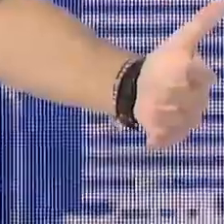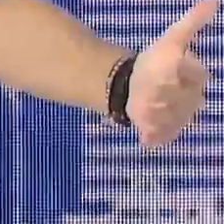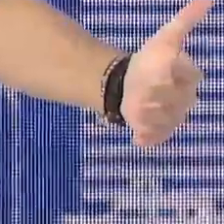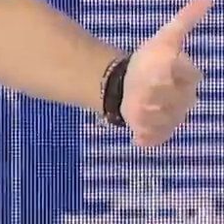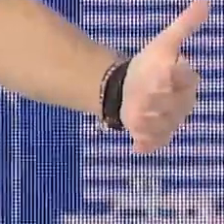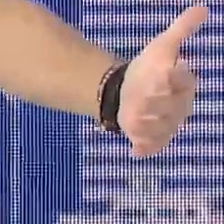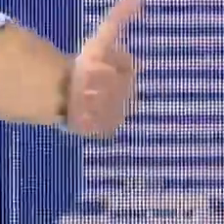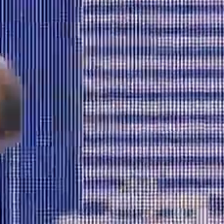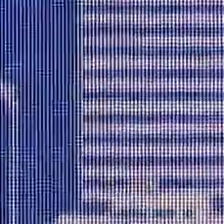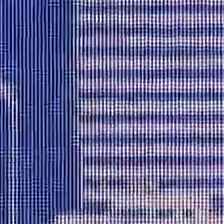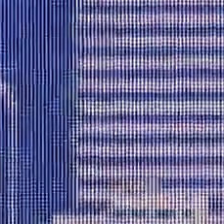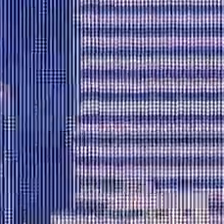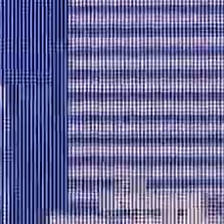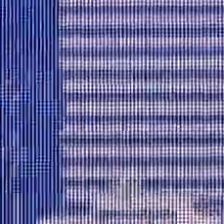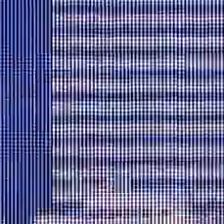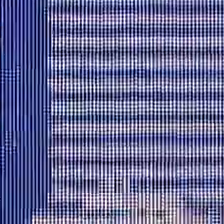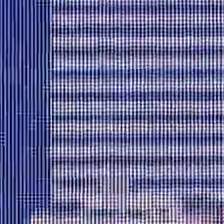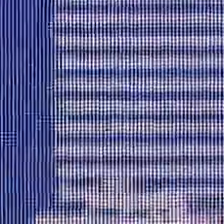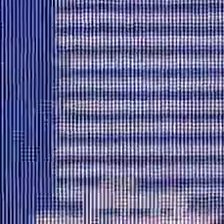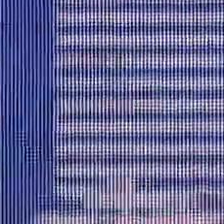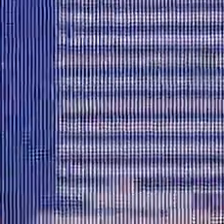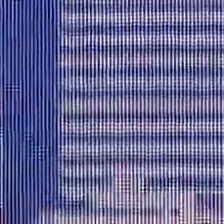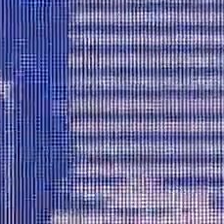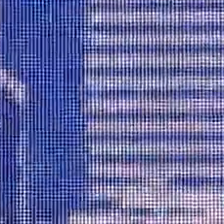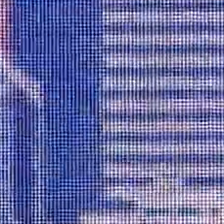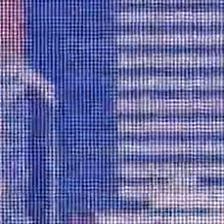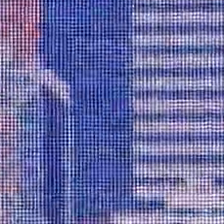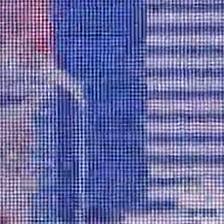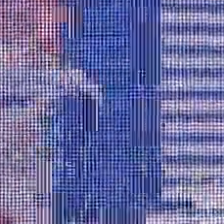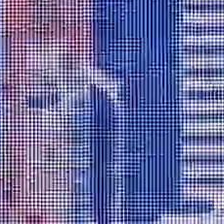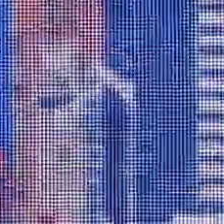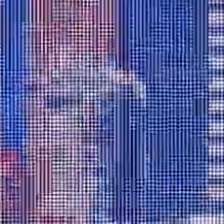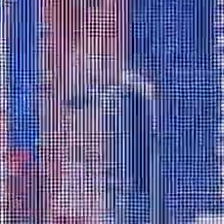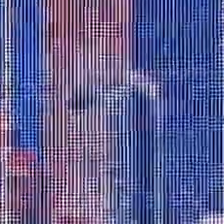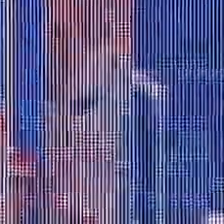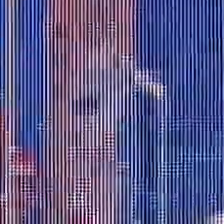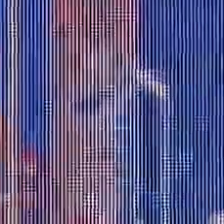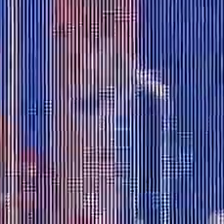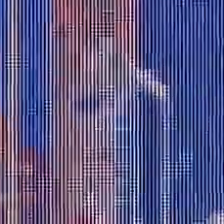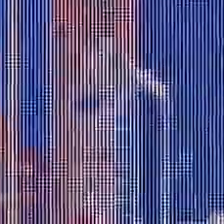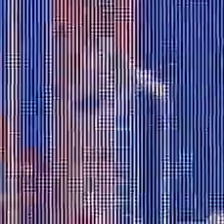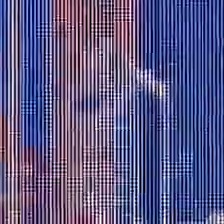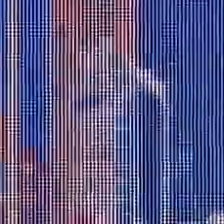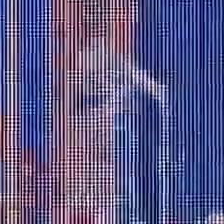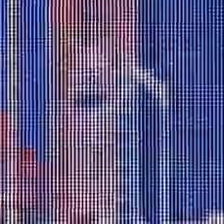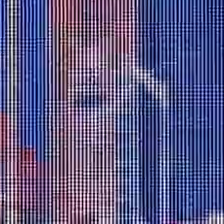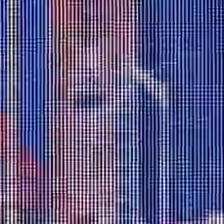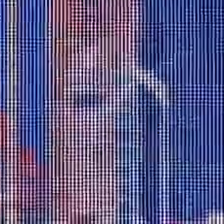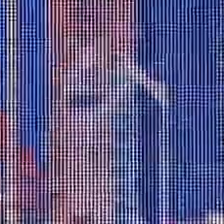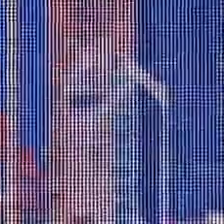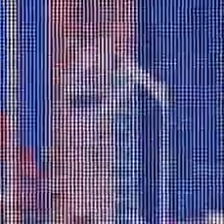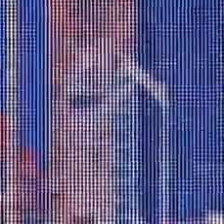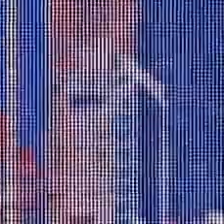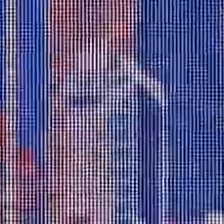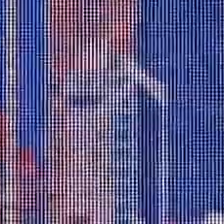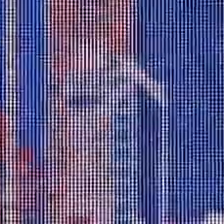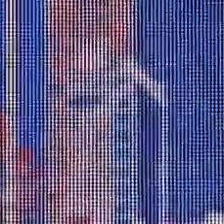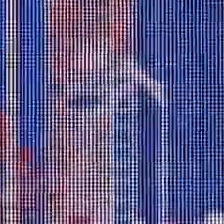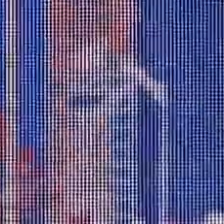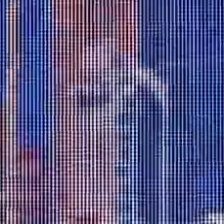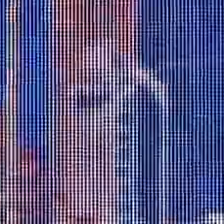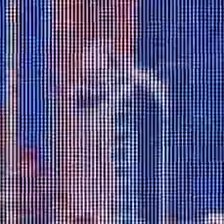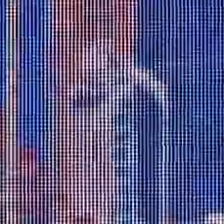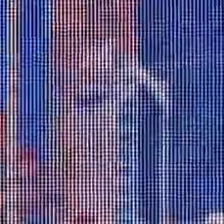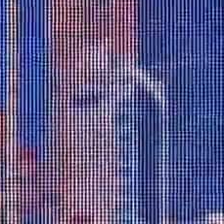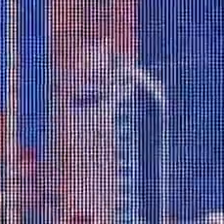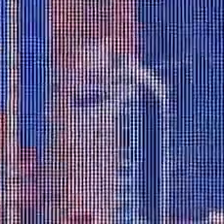la ciénaga de Mallorquín. Es el último punto de Barranquilla después de Las Flores. Pocos hemos llegado hasta allá. Ahí se forma también la playa